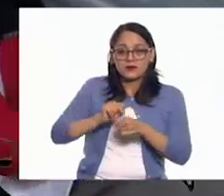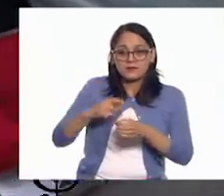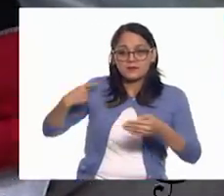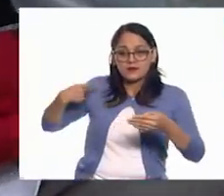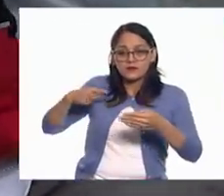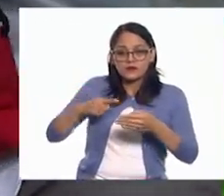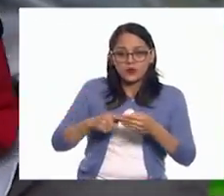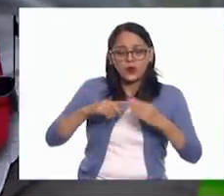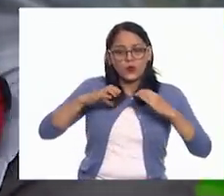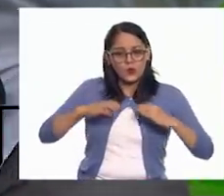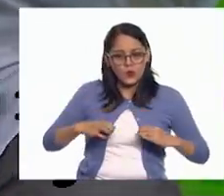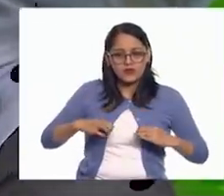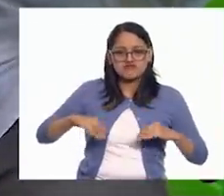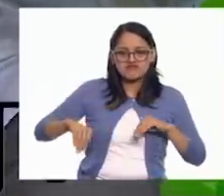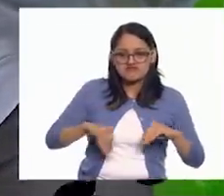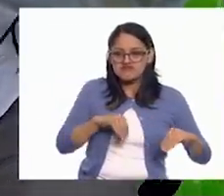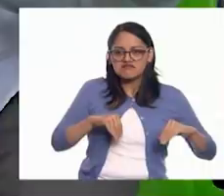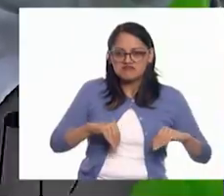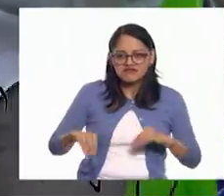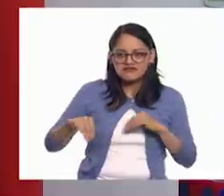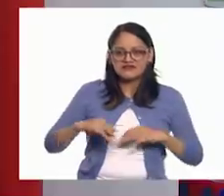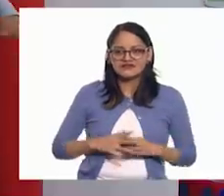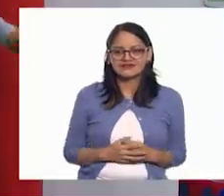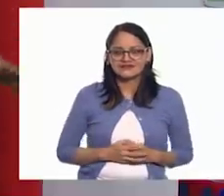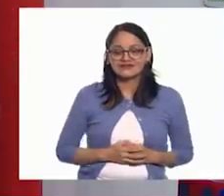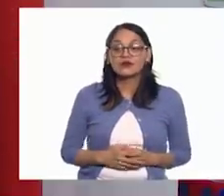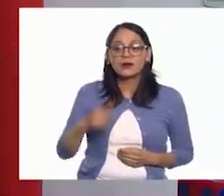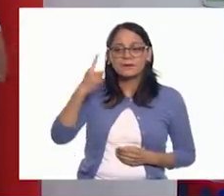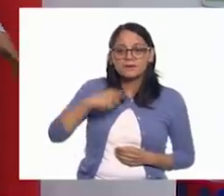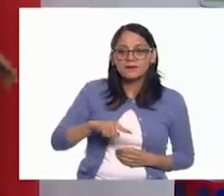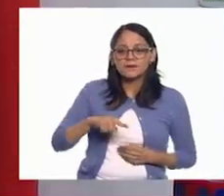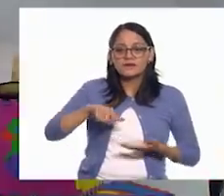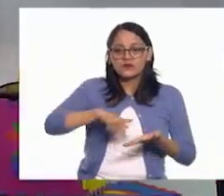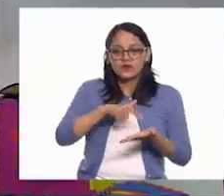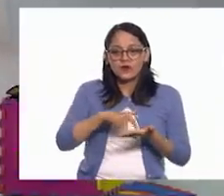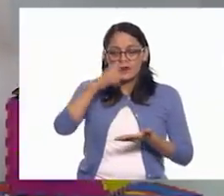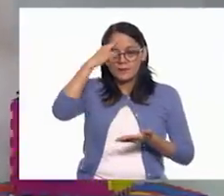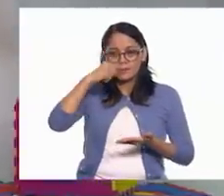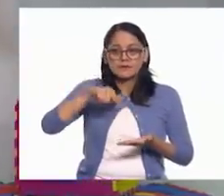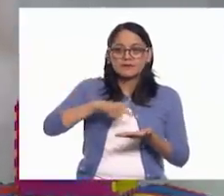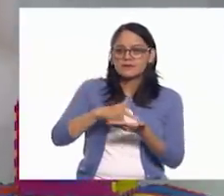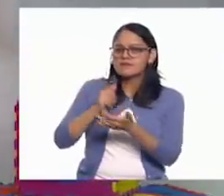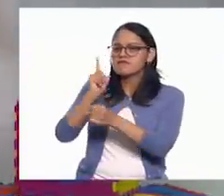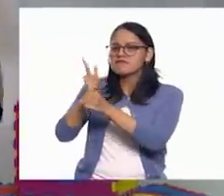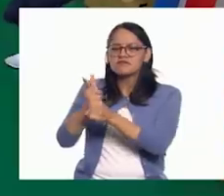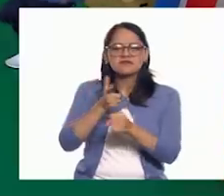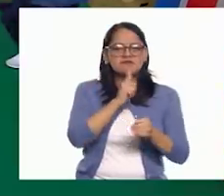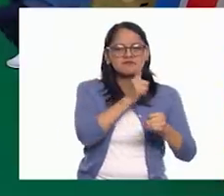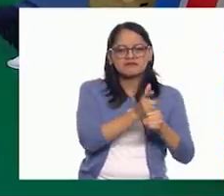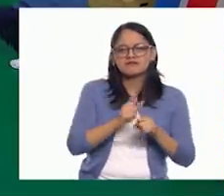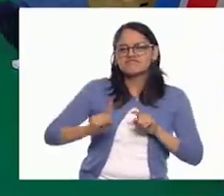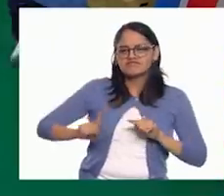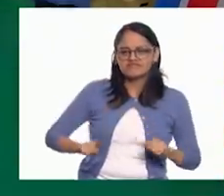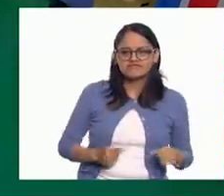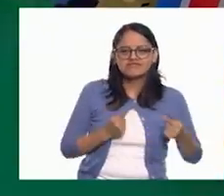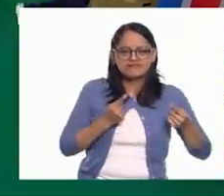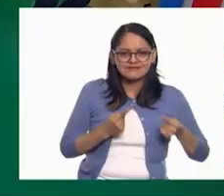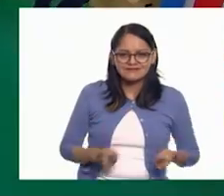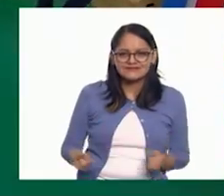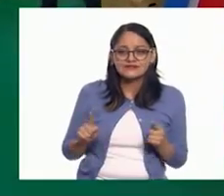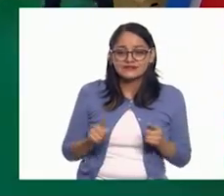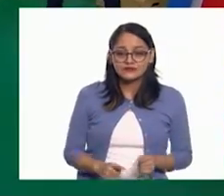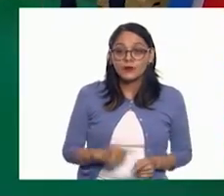cuerpo moví. Esta semana mi cuerpo moví. Para el espacio poder distinguir. Para el espacio poder